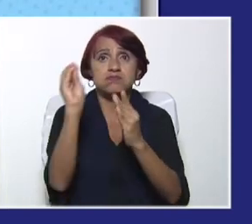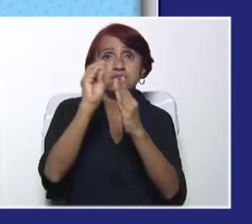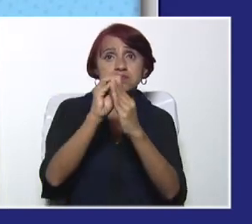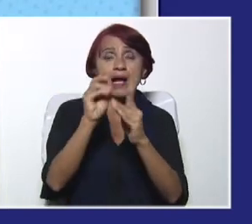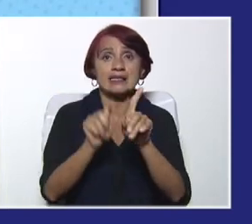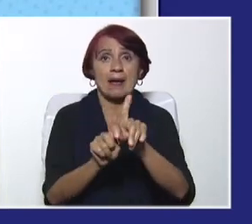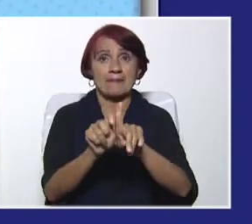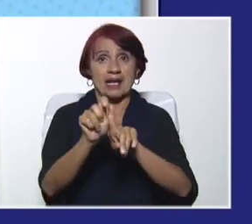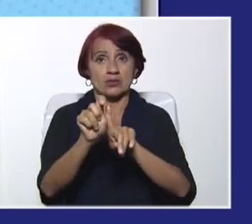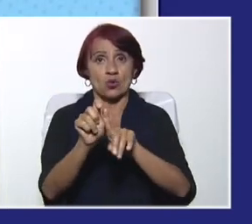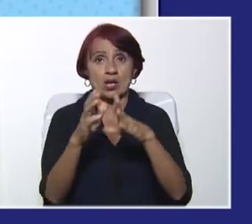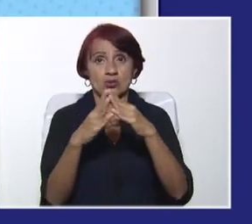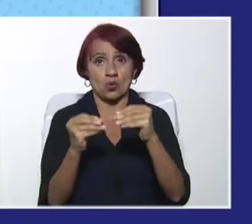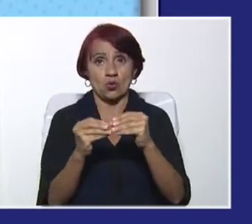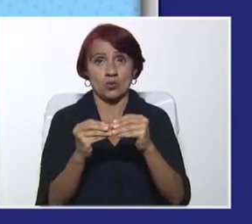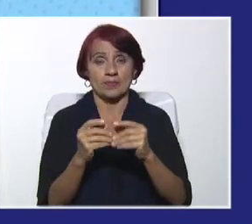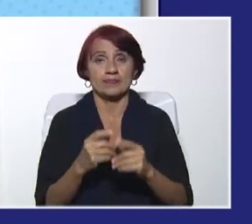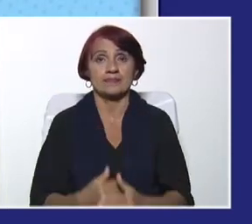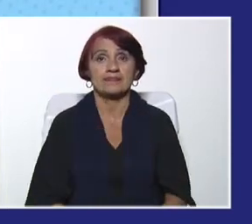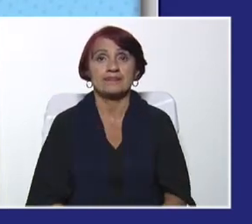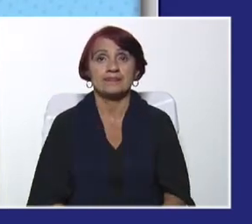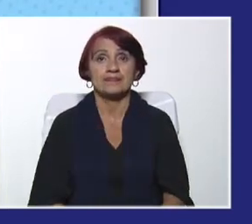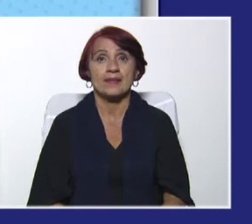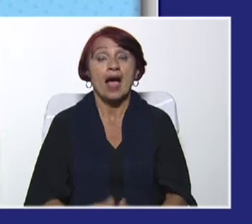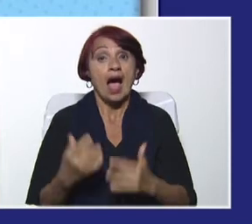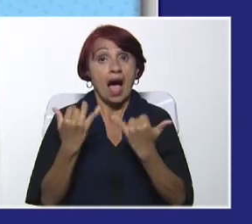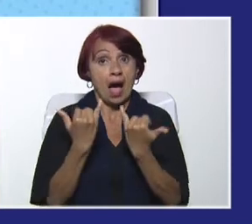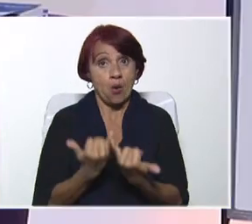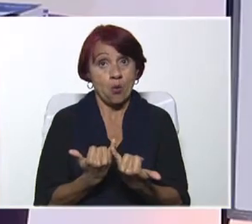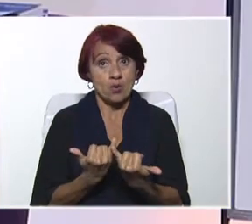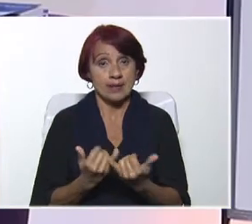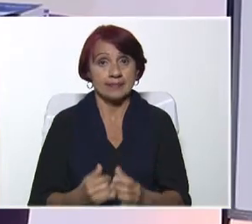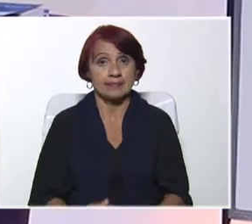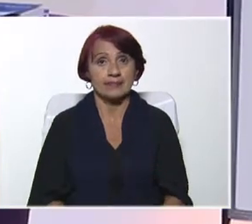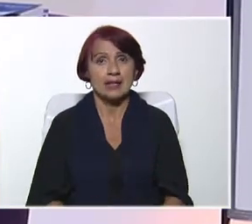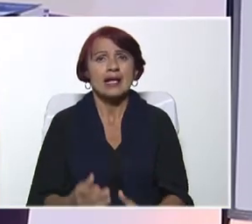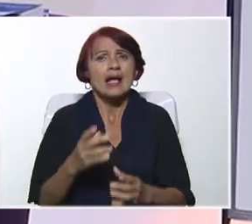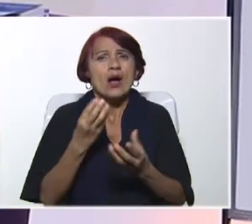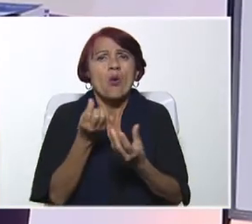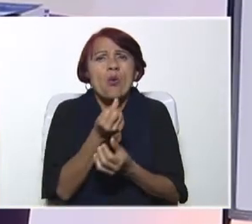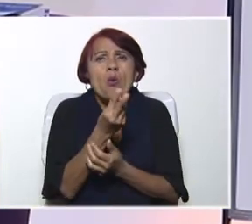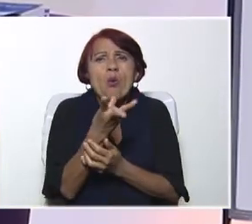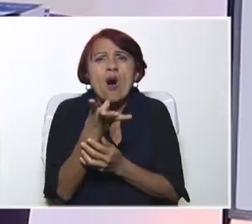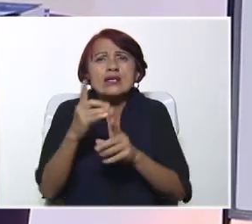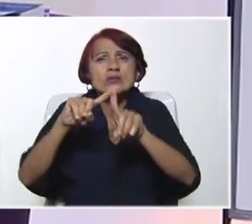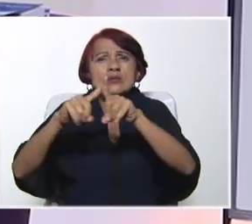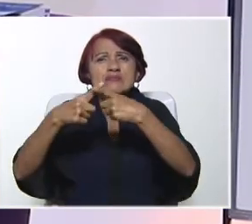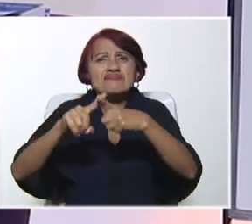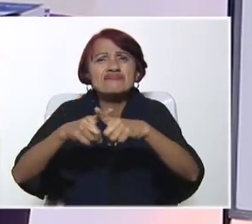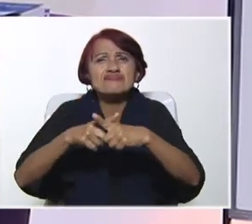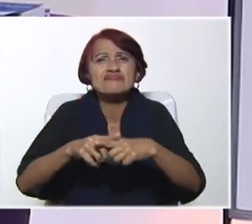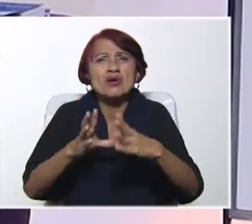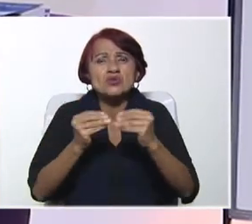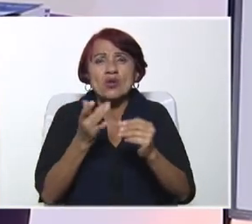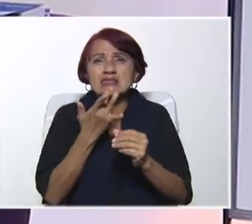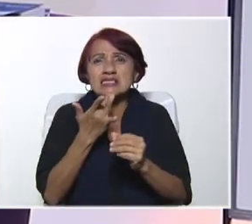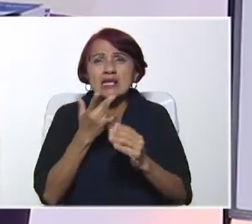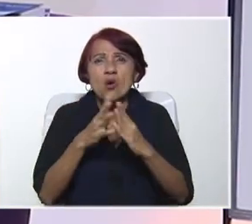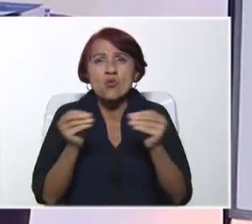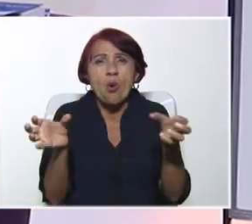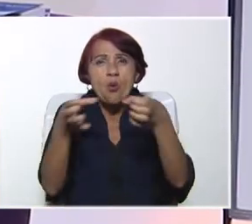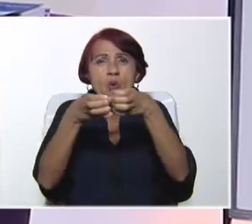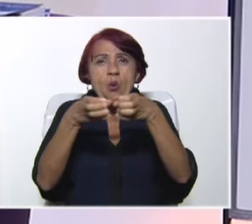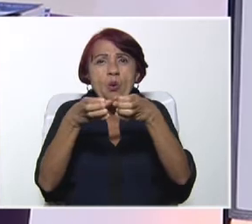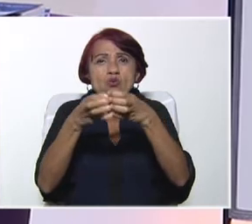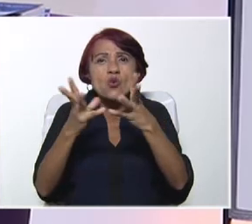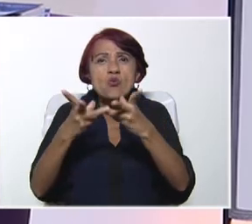temperatura. Muy bien. Entonces, ¿qué cantidades, o en su forma más simple, a qué conjunto de